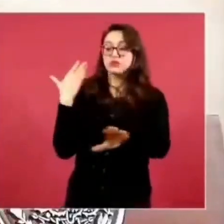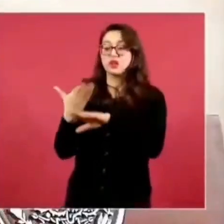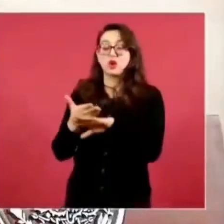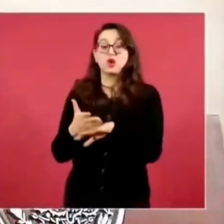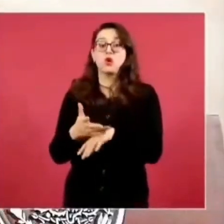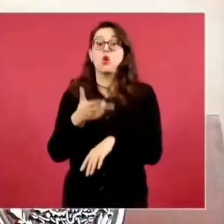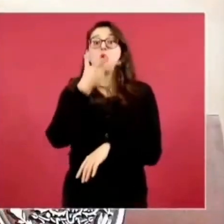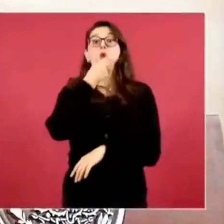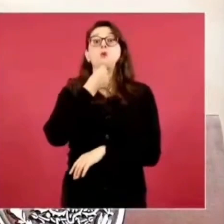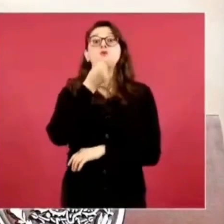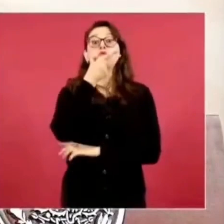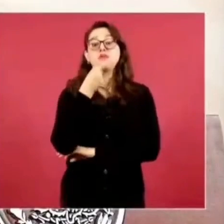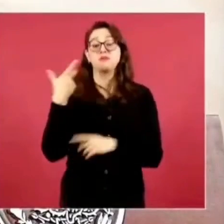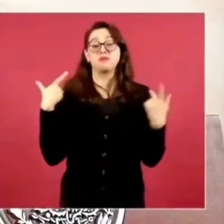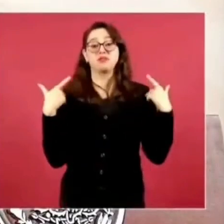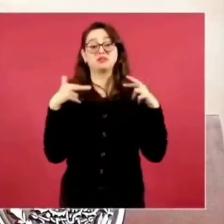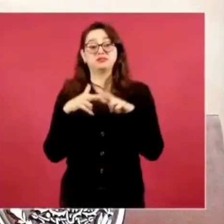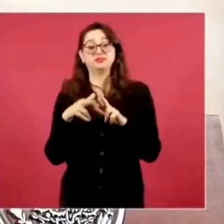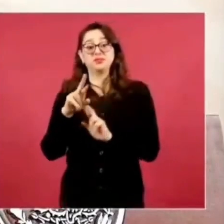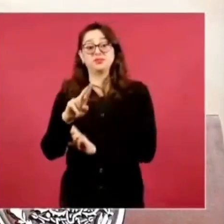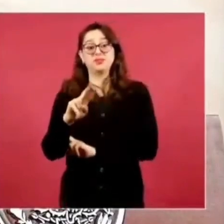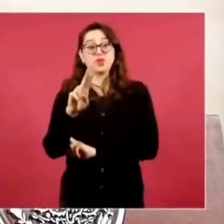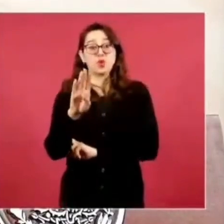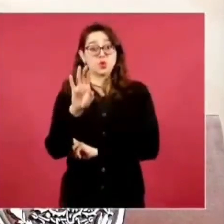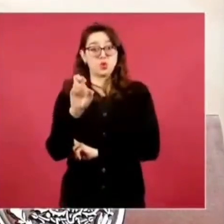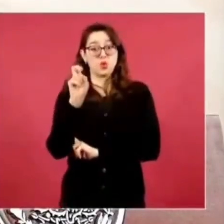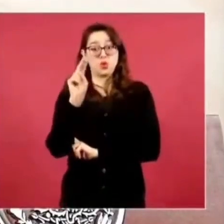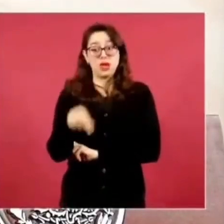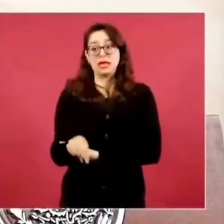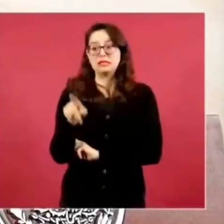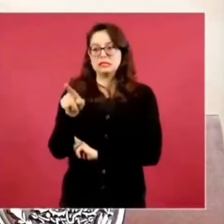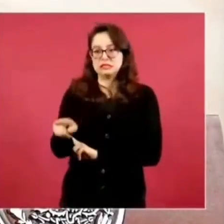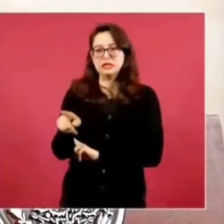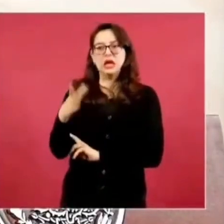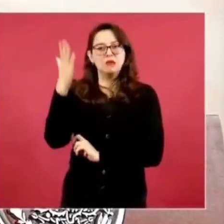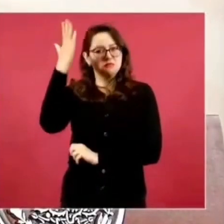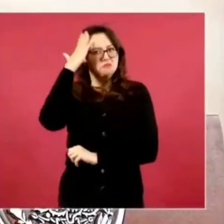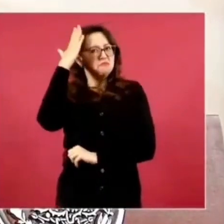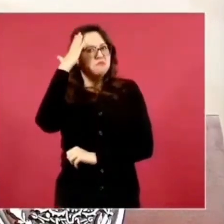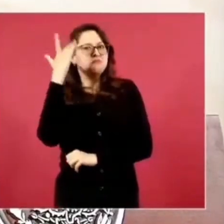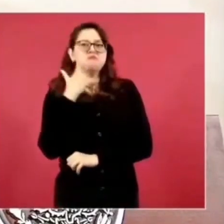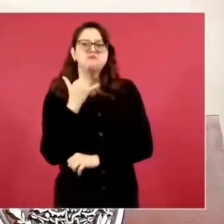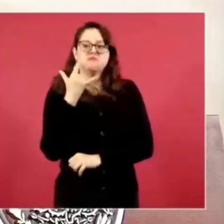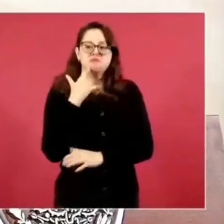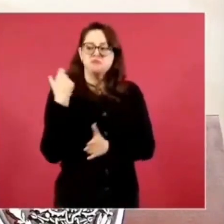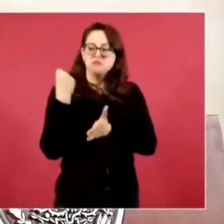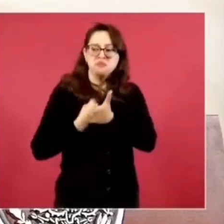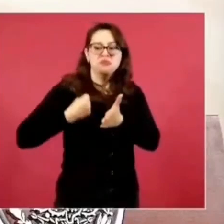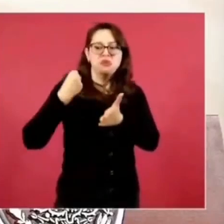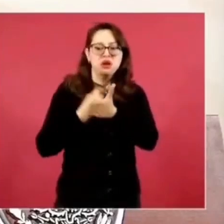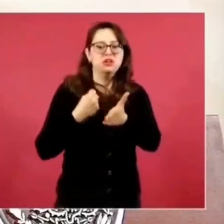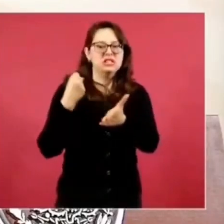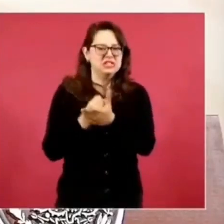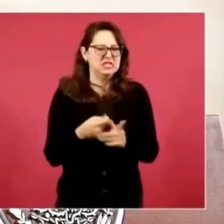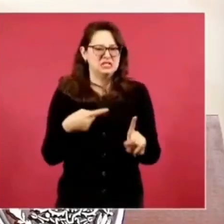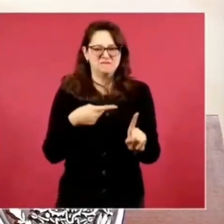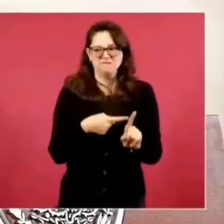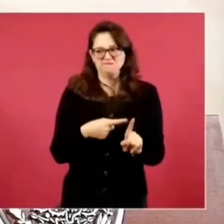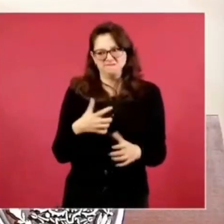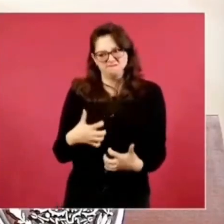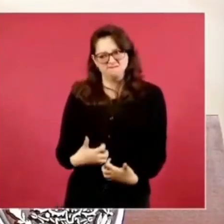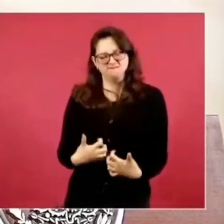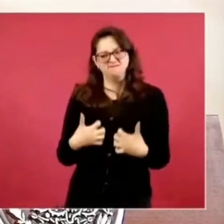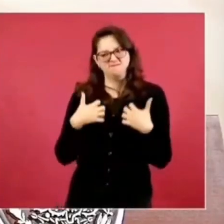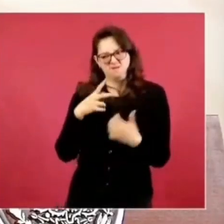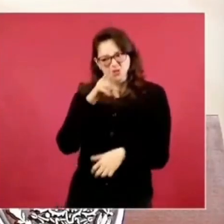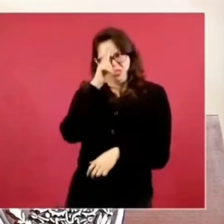Rubén Núñez, que lo acusaron, era un dirigente, ya falleció, lo